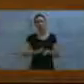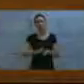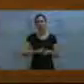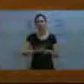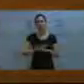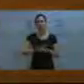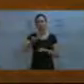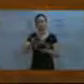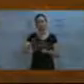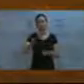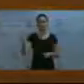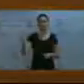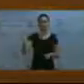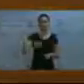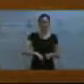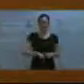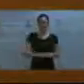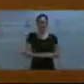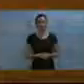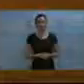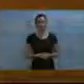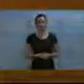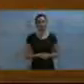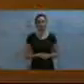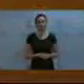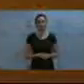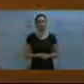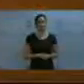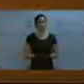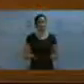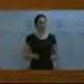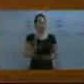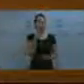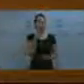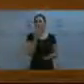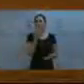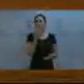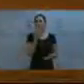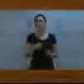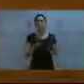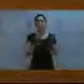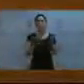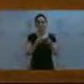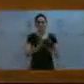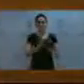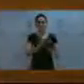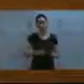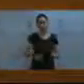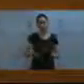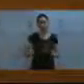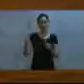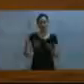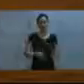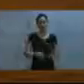importante, traen más números, por ejemplo, de empresarios a veces que de turistas. Y además los turistas internacionales que llegan